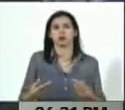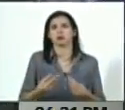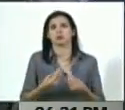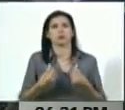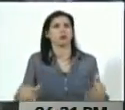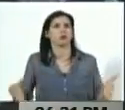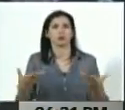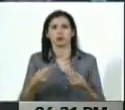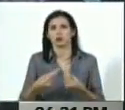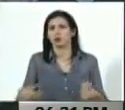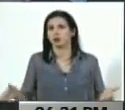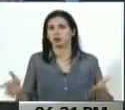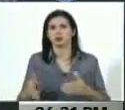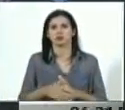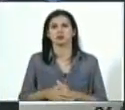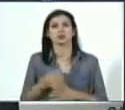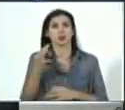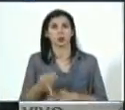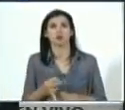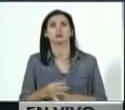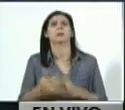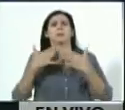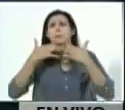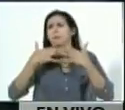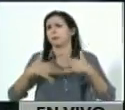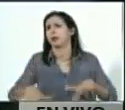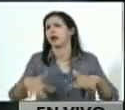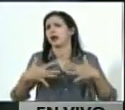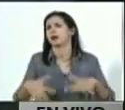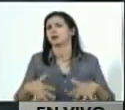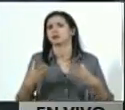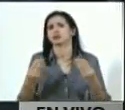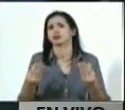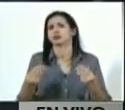duda. Ha habido pérdidas